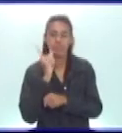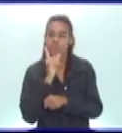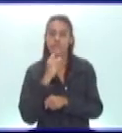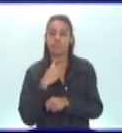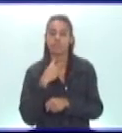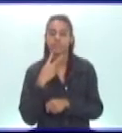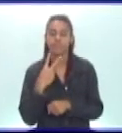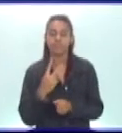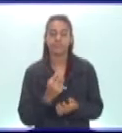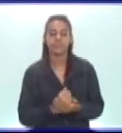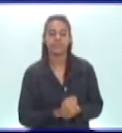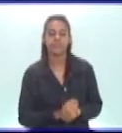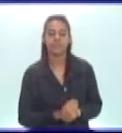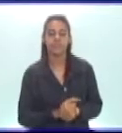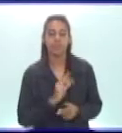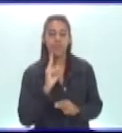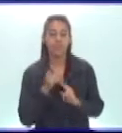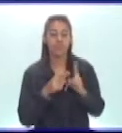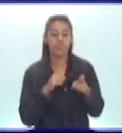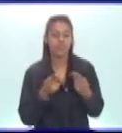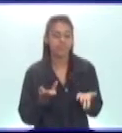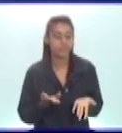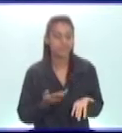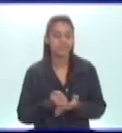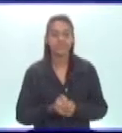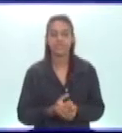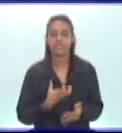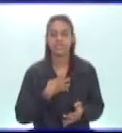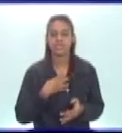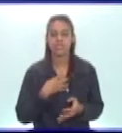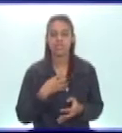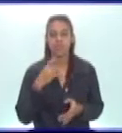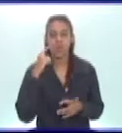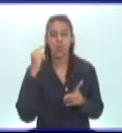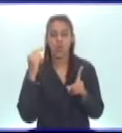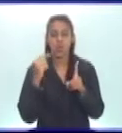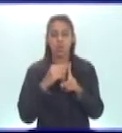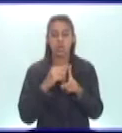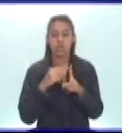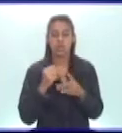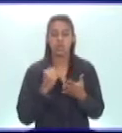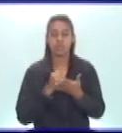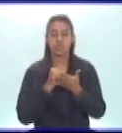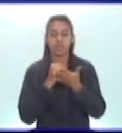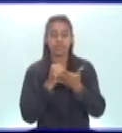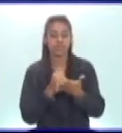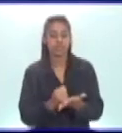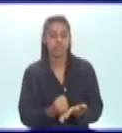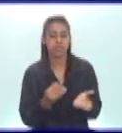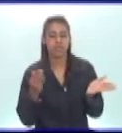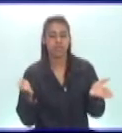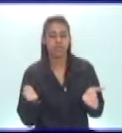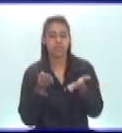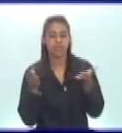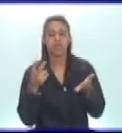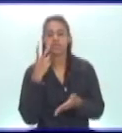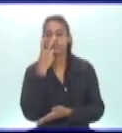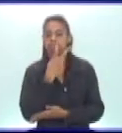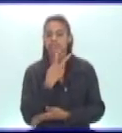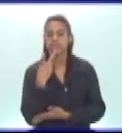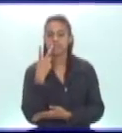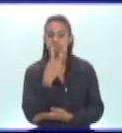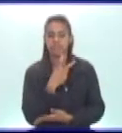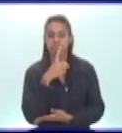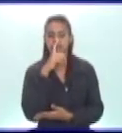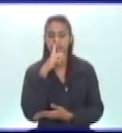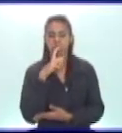verbales. Estas orientaciones tienen como objetivo contribuir al máximo al desarrollo del lenguaje oral en el